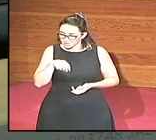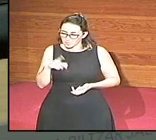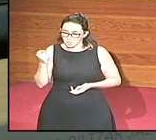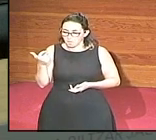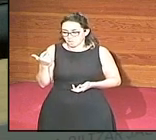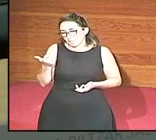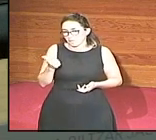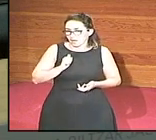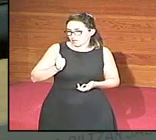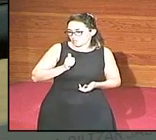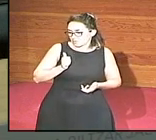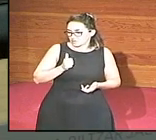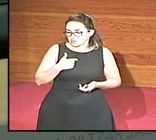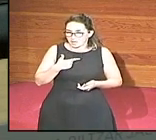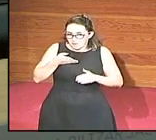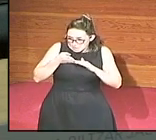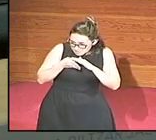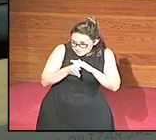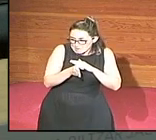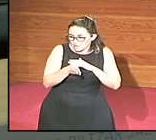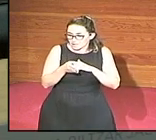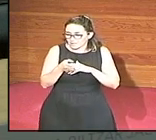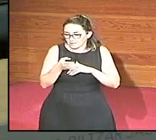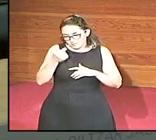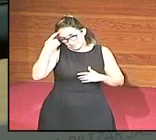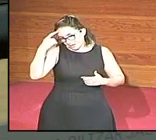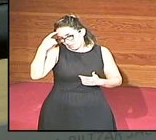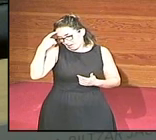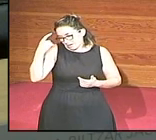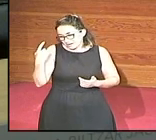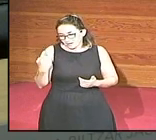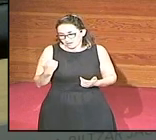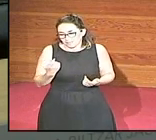navegar un poco y meterme dentro de lo que es